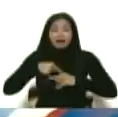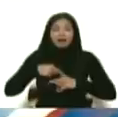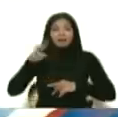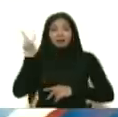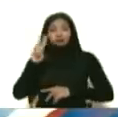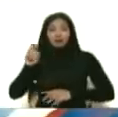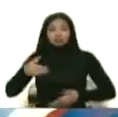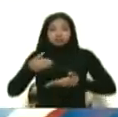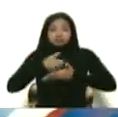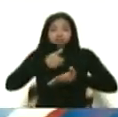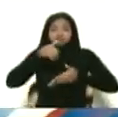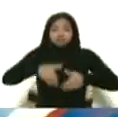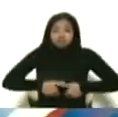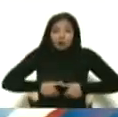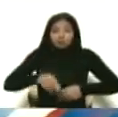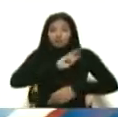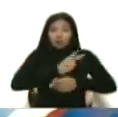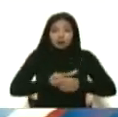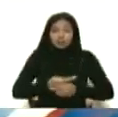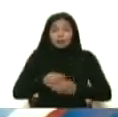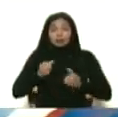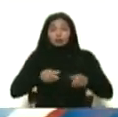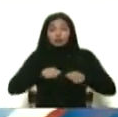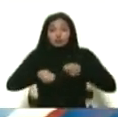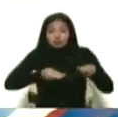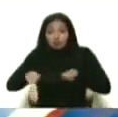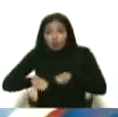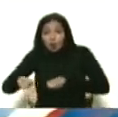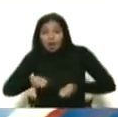esfuerzo para controlar la pandemia y se está logrando?